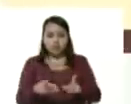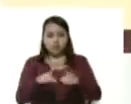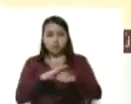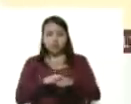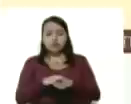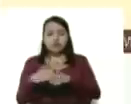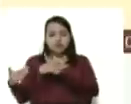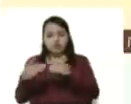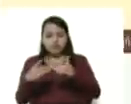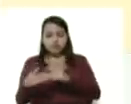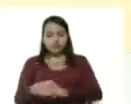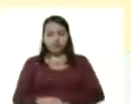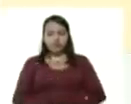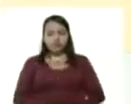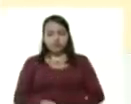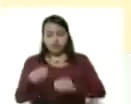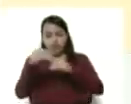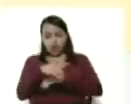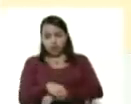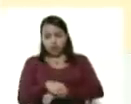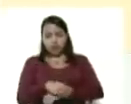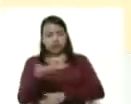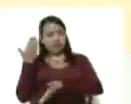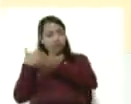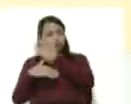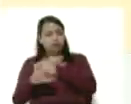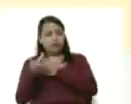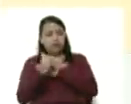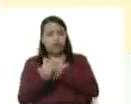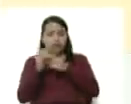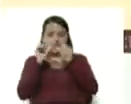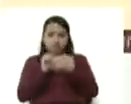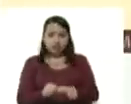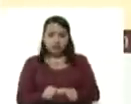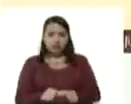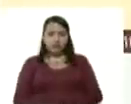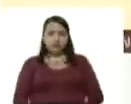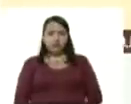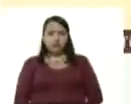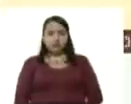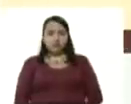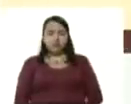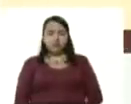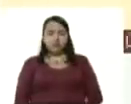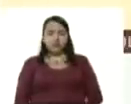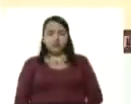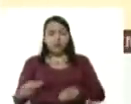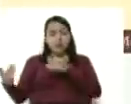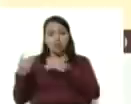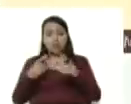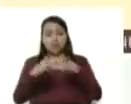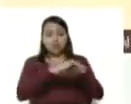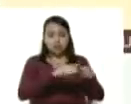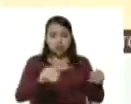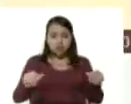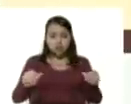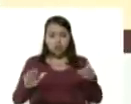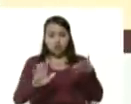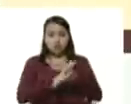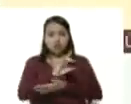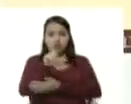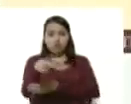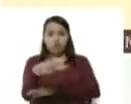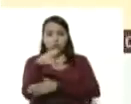justamente el Acuerdo de Ginebra consolida la existencia de una controversia territorial sobre la Guayana